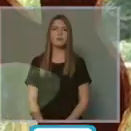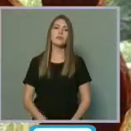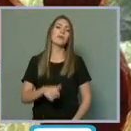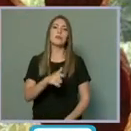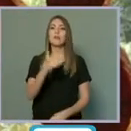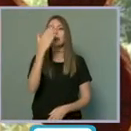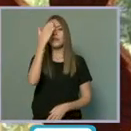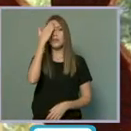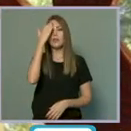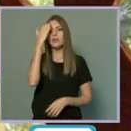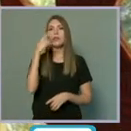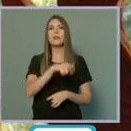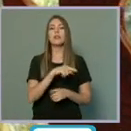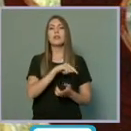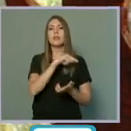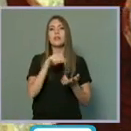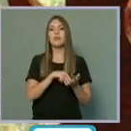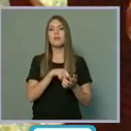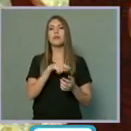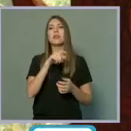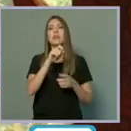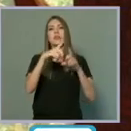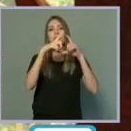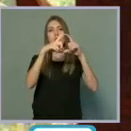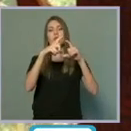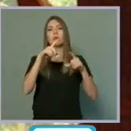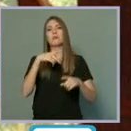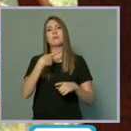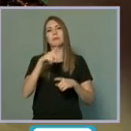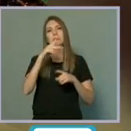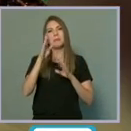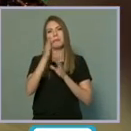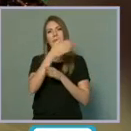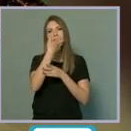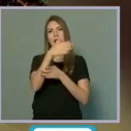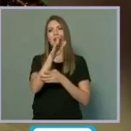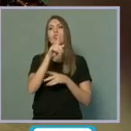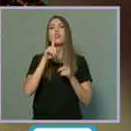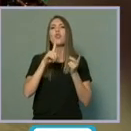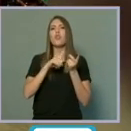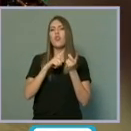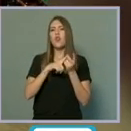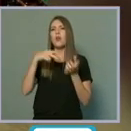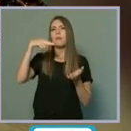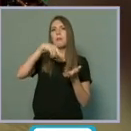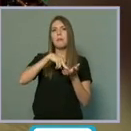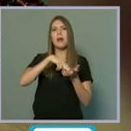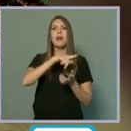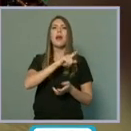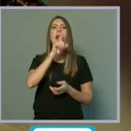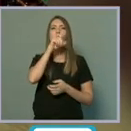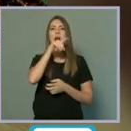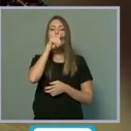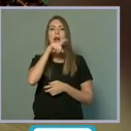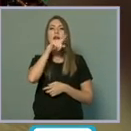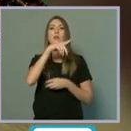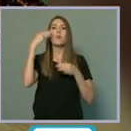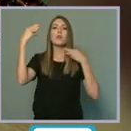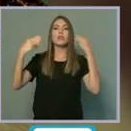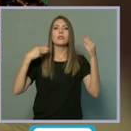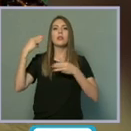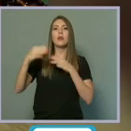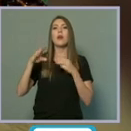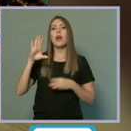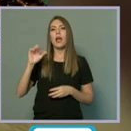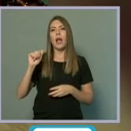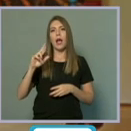Conoce la evolución de nuestro escudo nacional a través del tiempo en la exposición Dónde se paró el águila del Museo del Caracol. A través de 10 piezas en